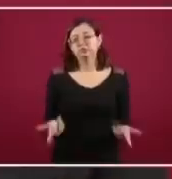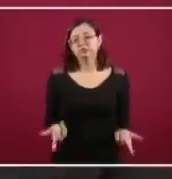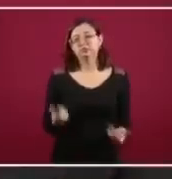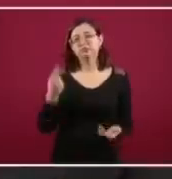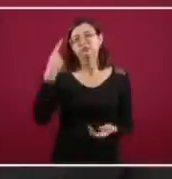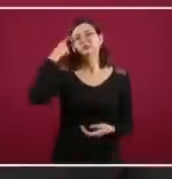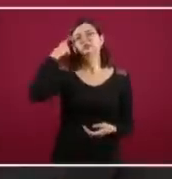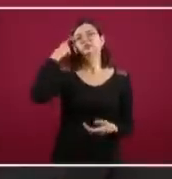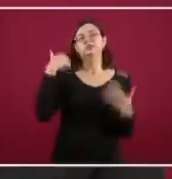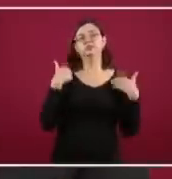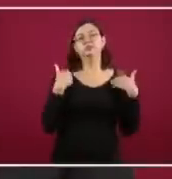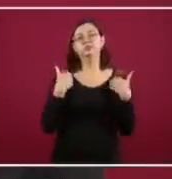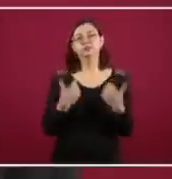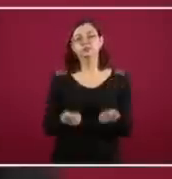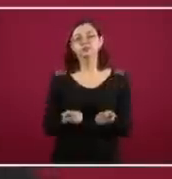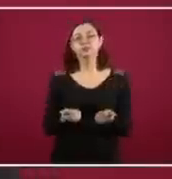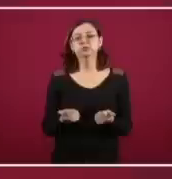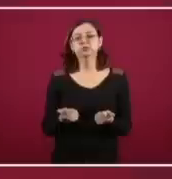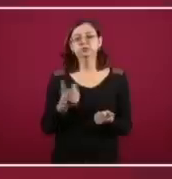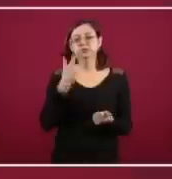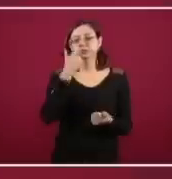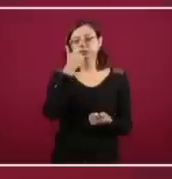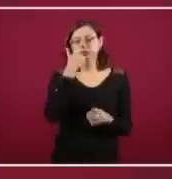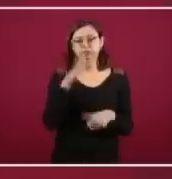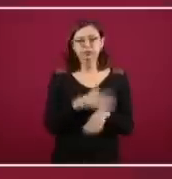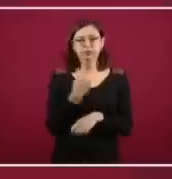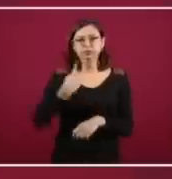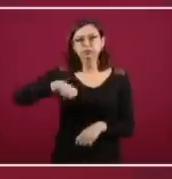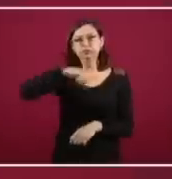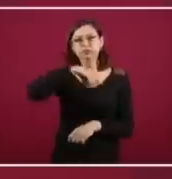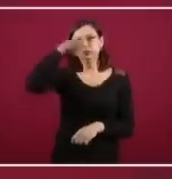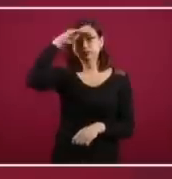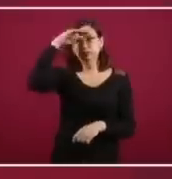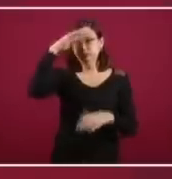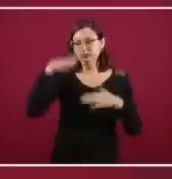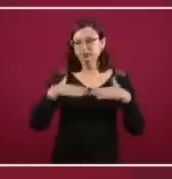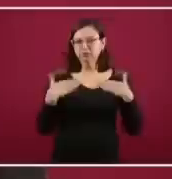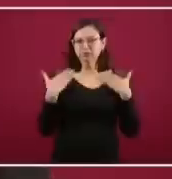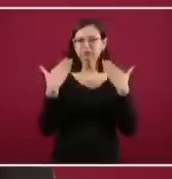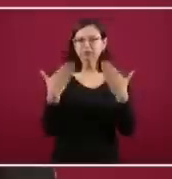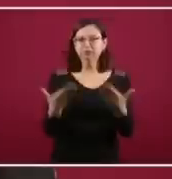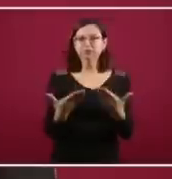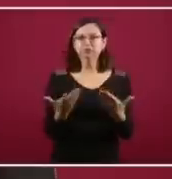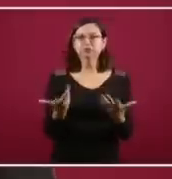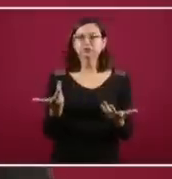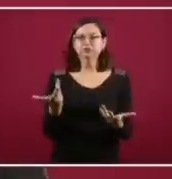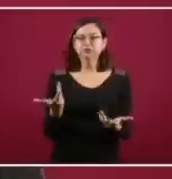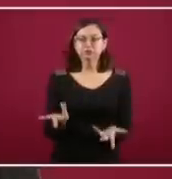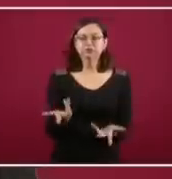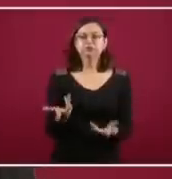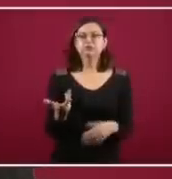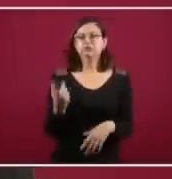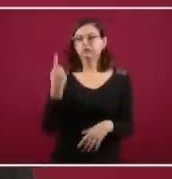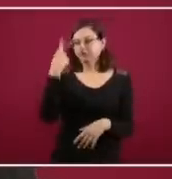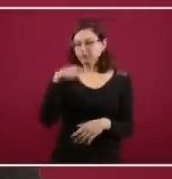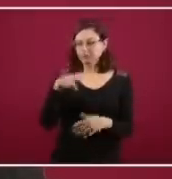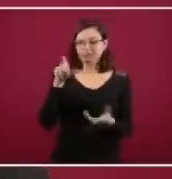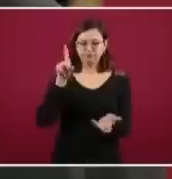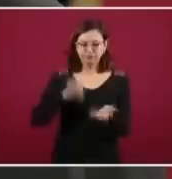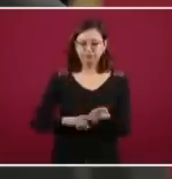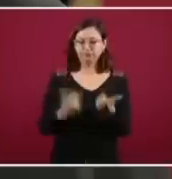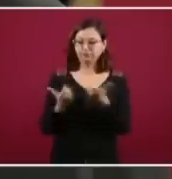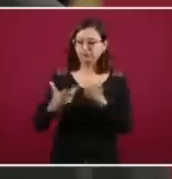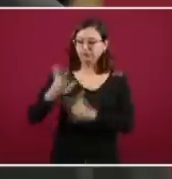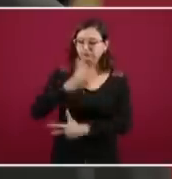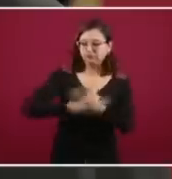que reflejarlo, porque a lo que le estamos apostando es a un incremento en la fortalecer el consumo interno y la